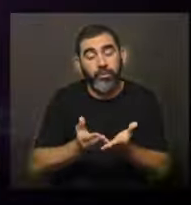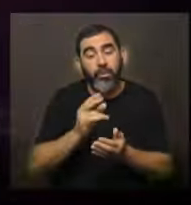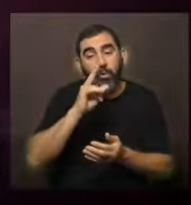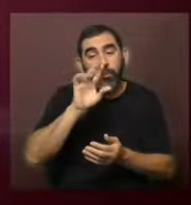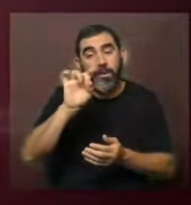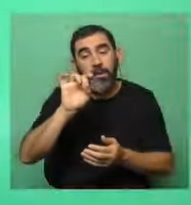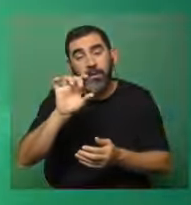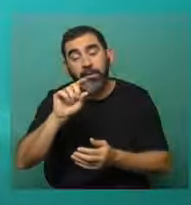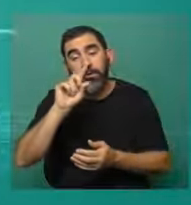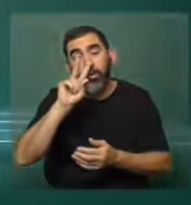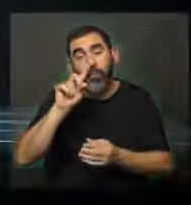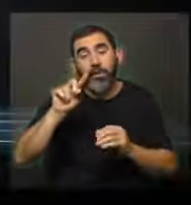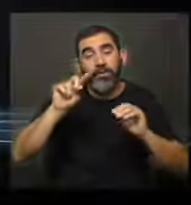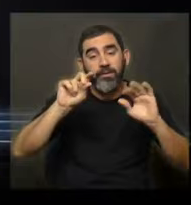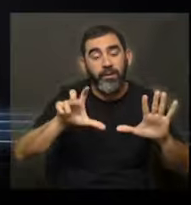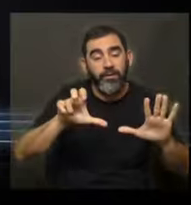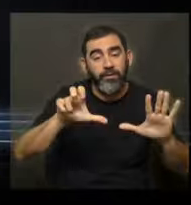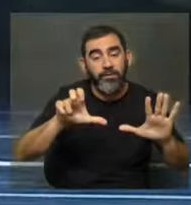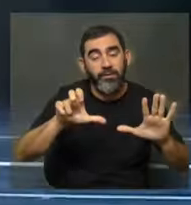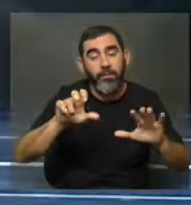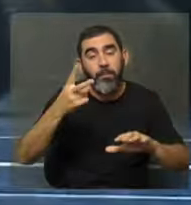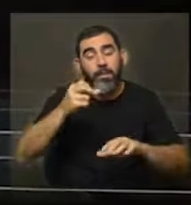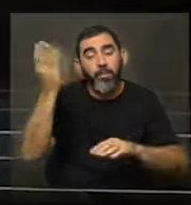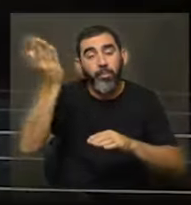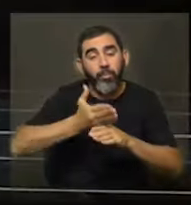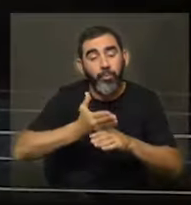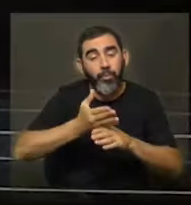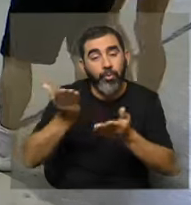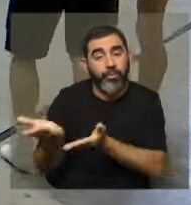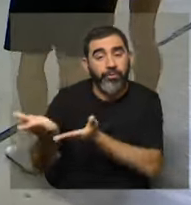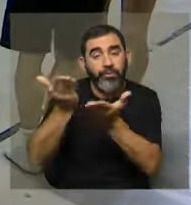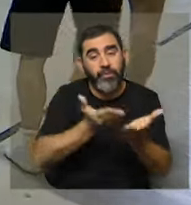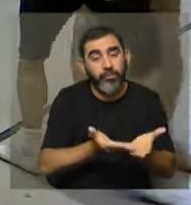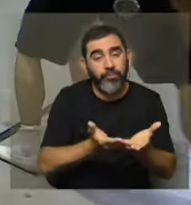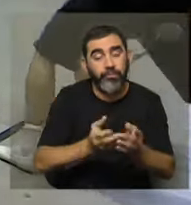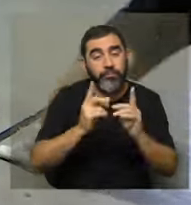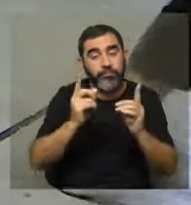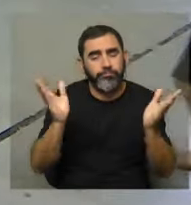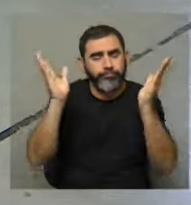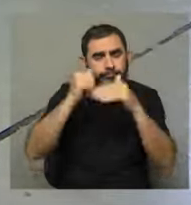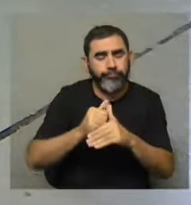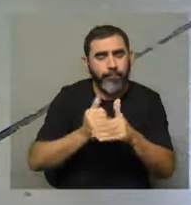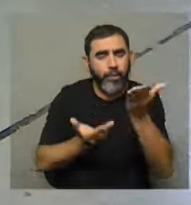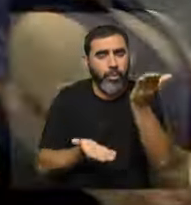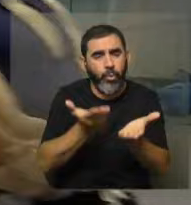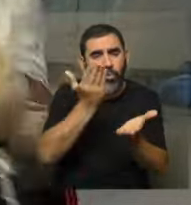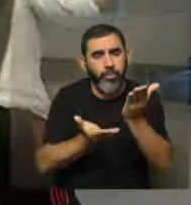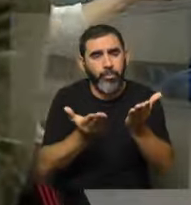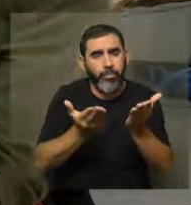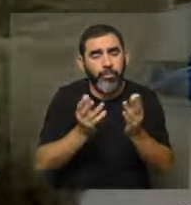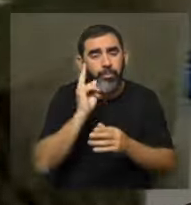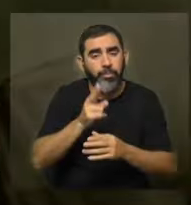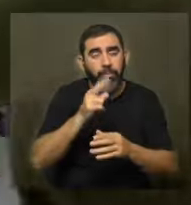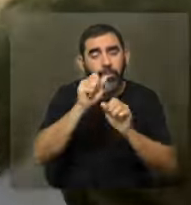2015 y 2016 llegaron a ser el 20% las invitaciones además que no es posible comparar con las limitaciones